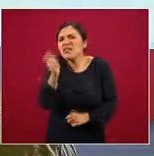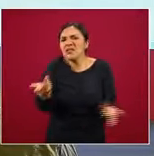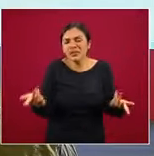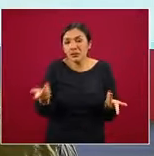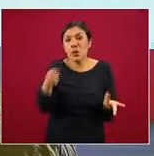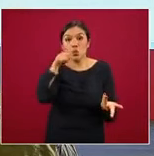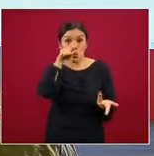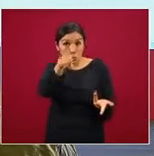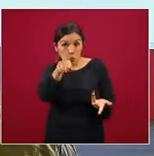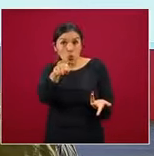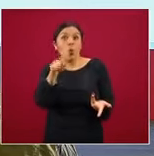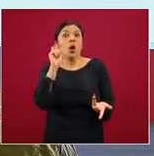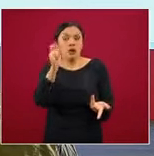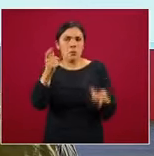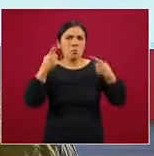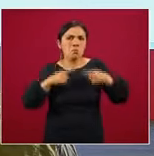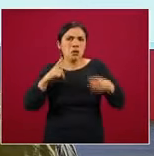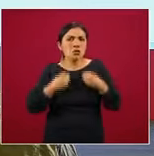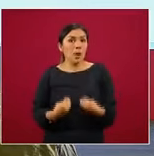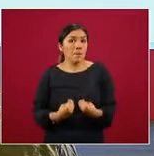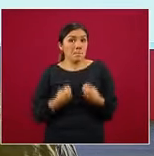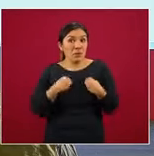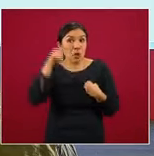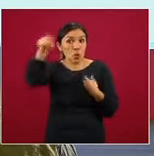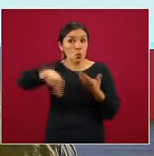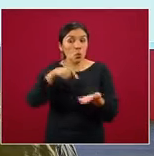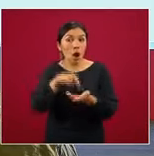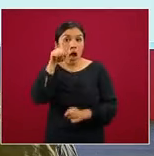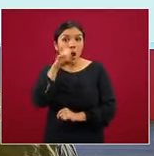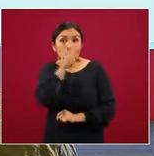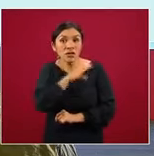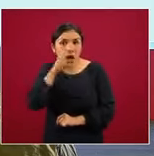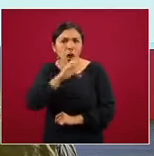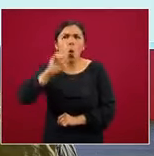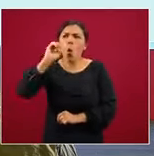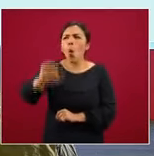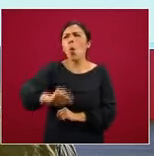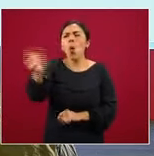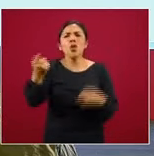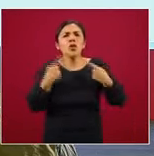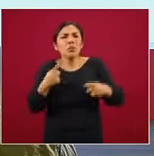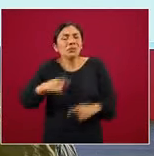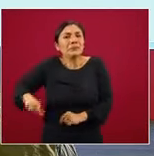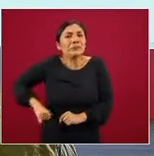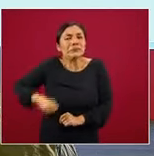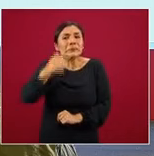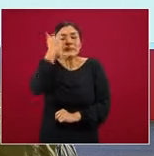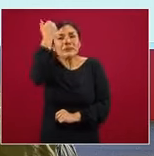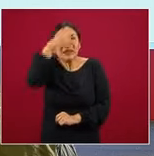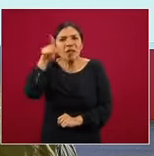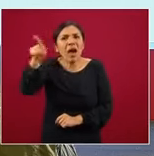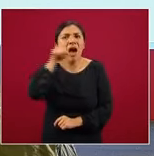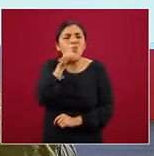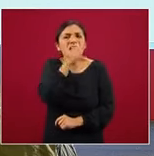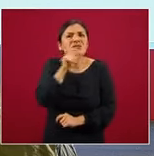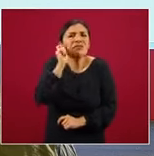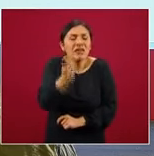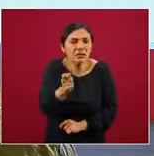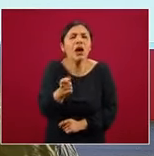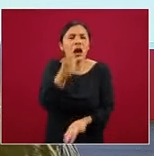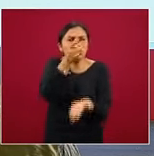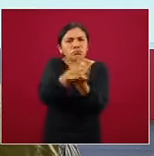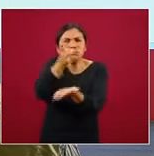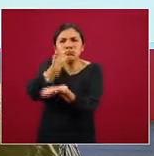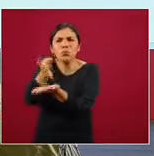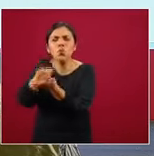Que usted, que es una persona que vive en Aguascalientes o cualquier otra persona que tenga interés en este aspecto,